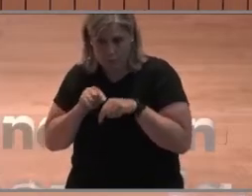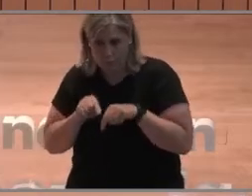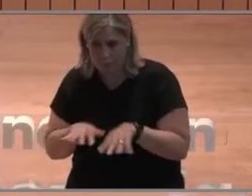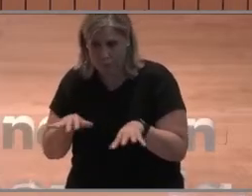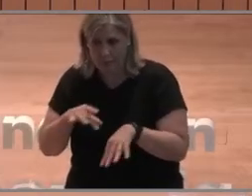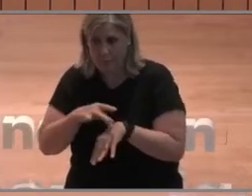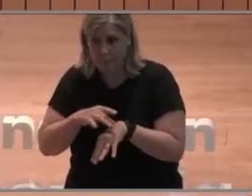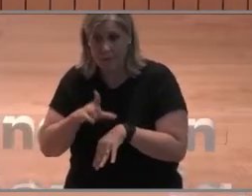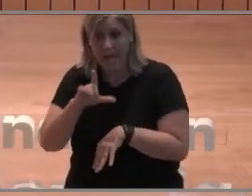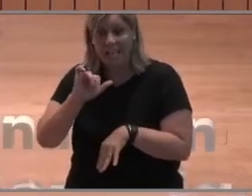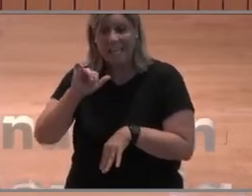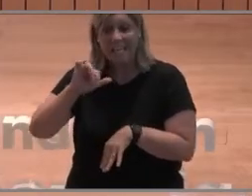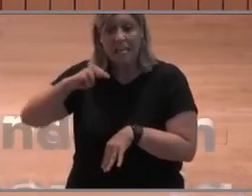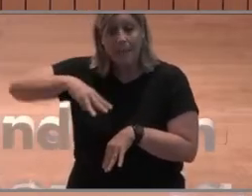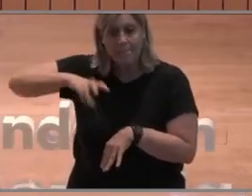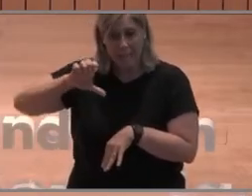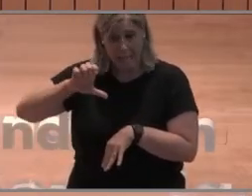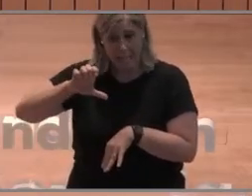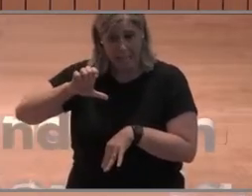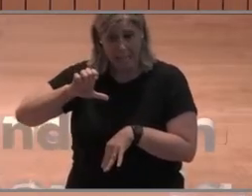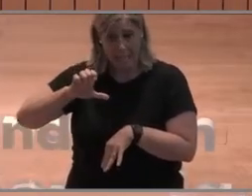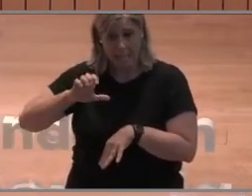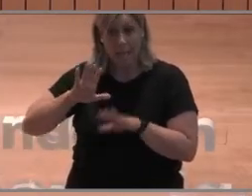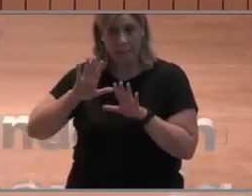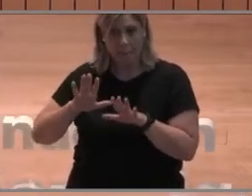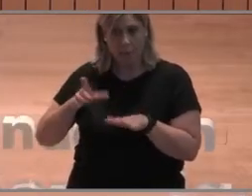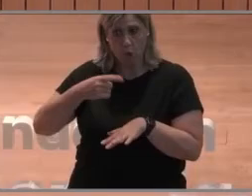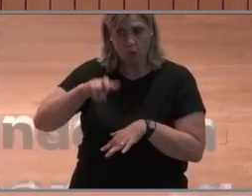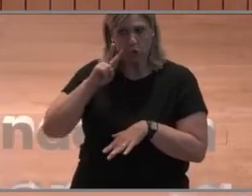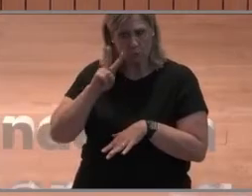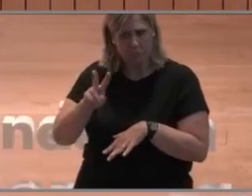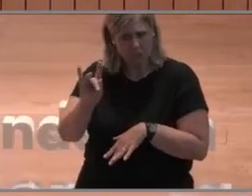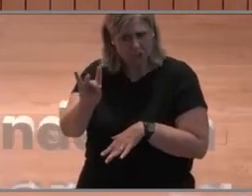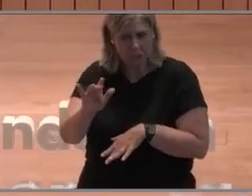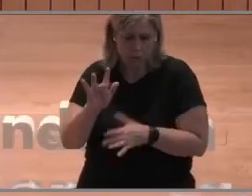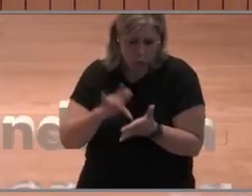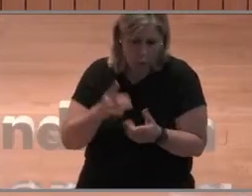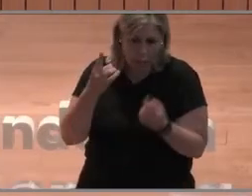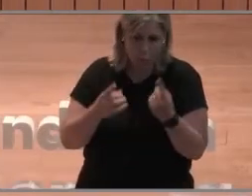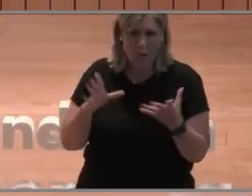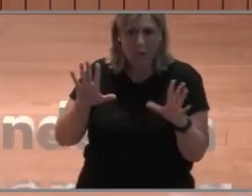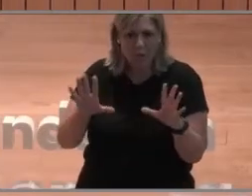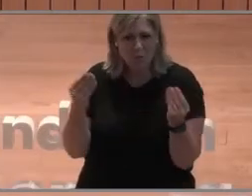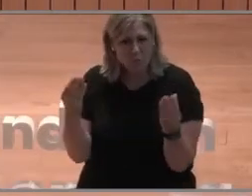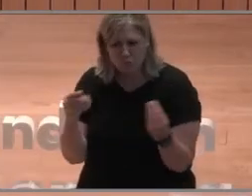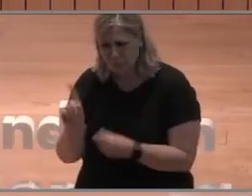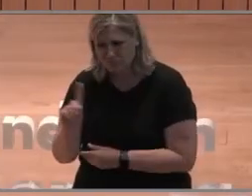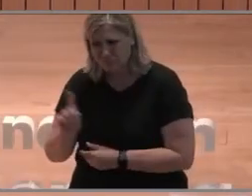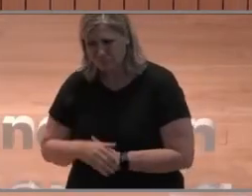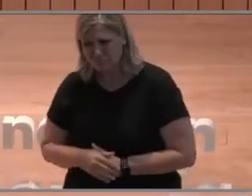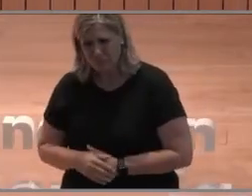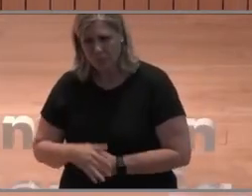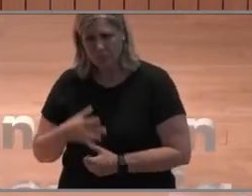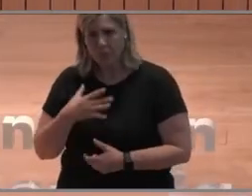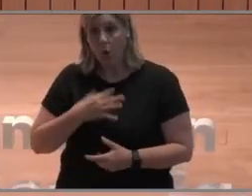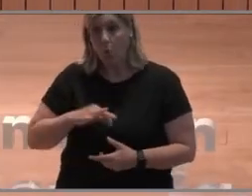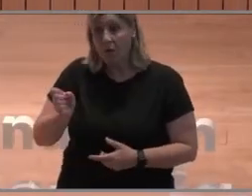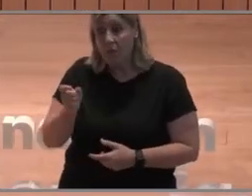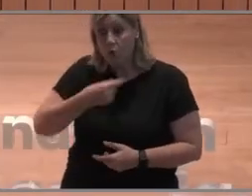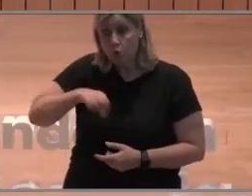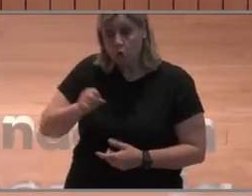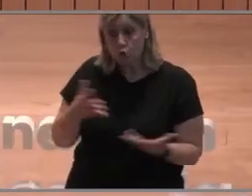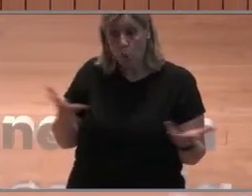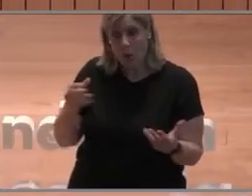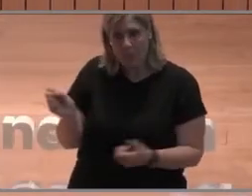De Lyme. Entonces sí que vemos, pero no vemos con abundancia, o quizás a lo mejor no las diagnosticamos en